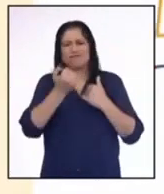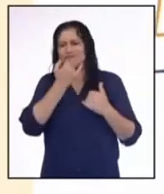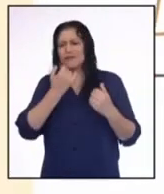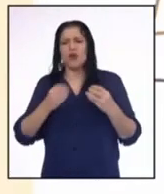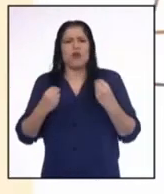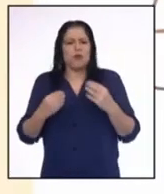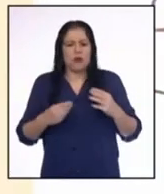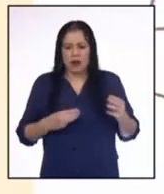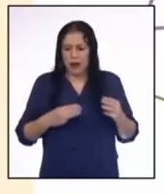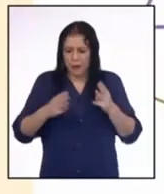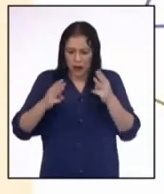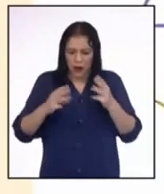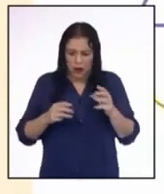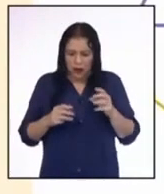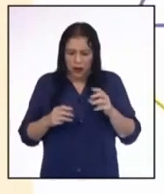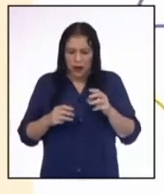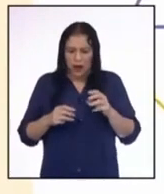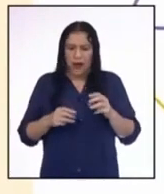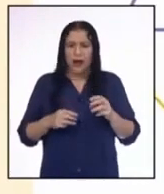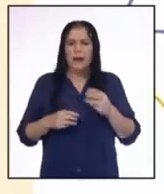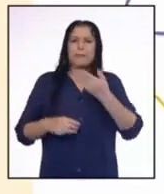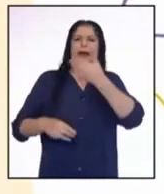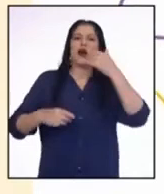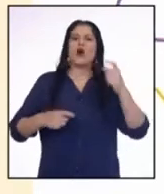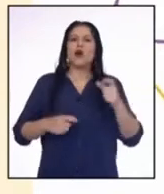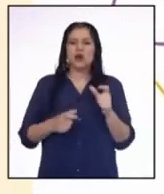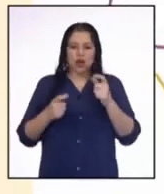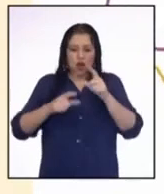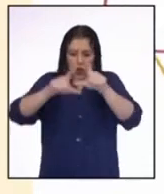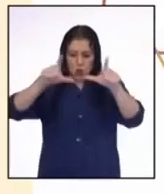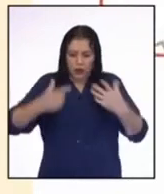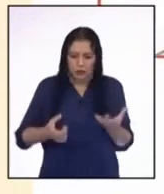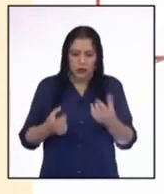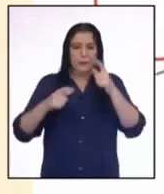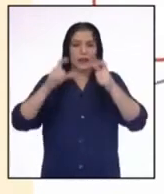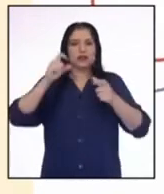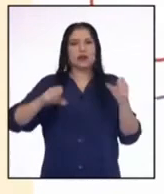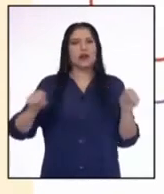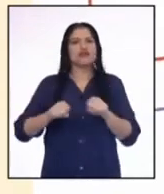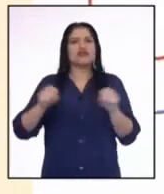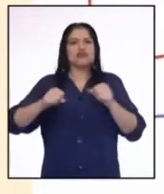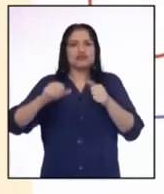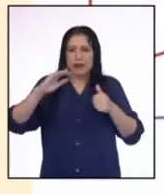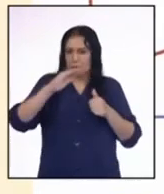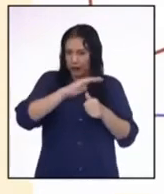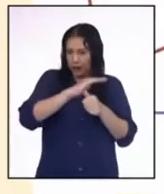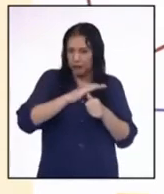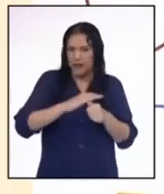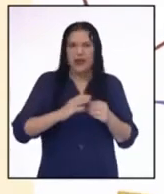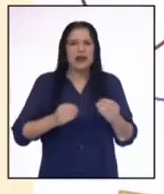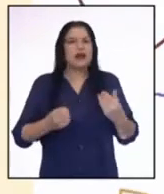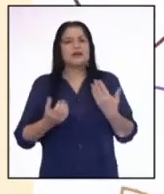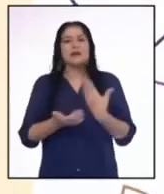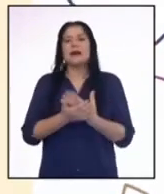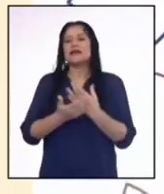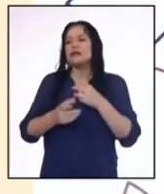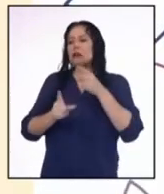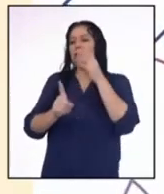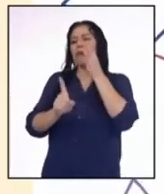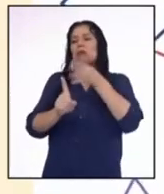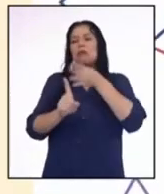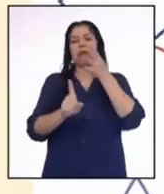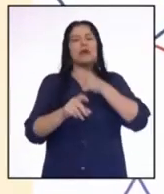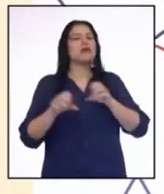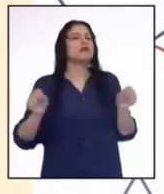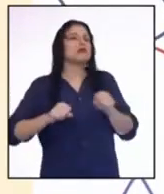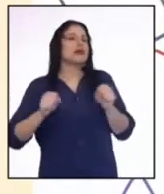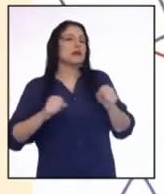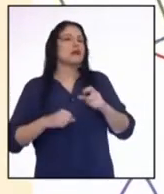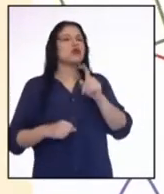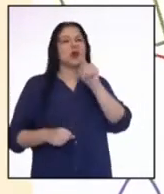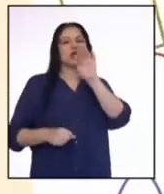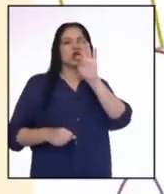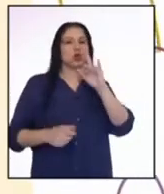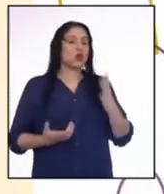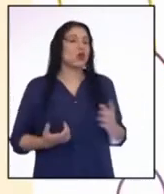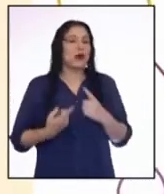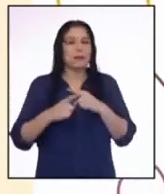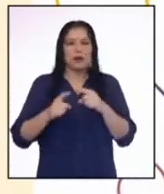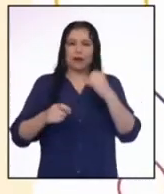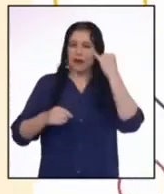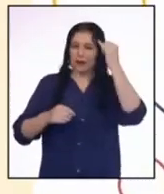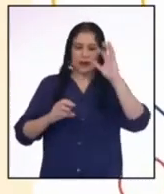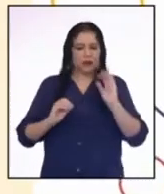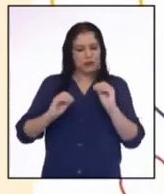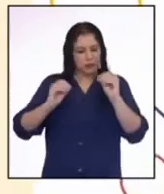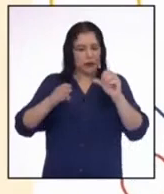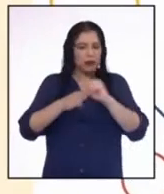la mejor ubicación que una persona debería tratar de ocupar durante un terremoto. Se basa en observaciones de un terremoto en Turquía, pero la idea